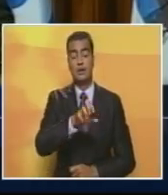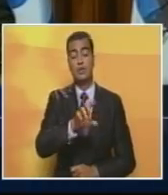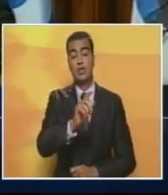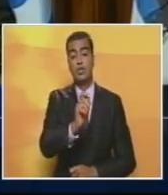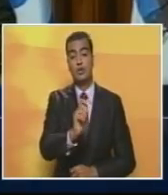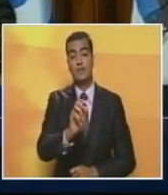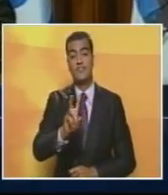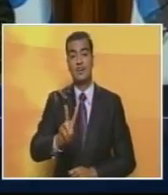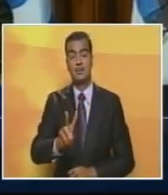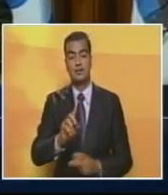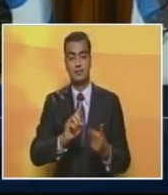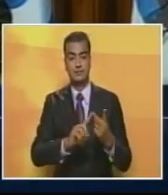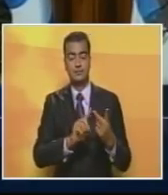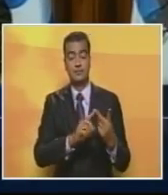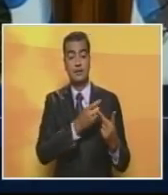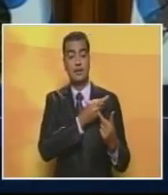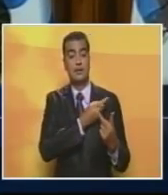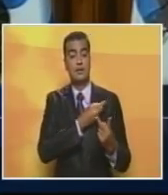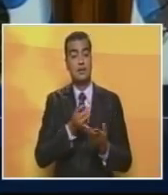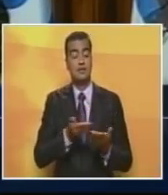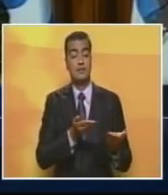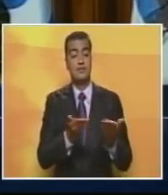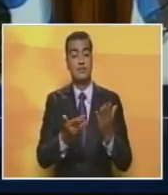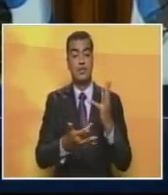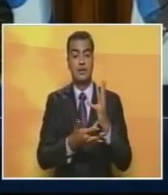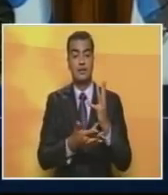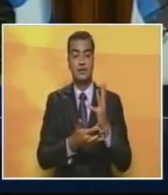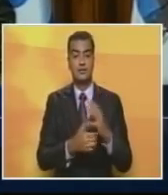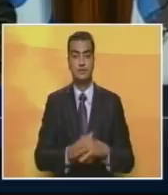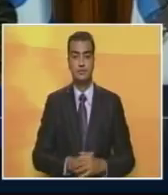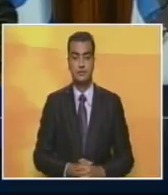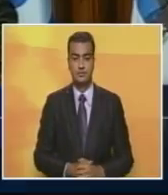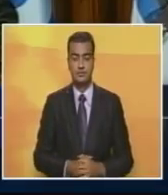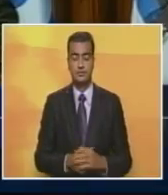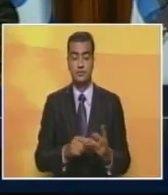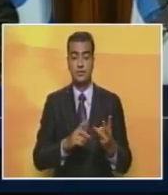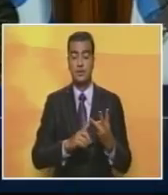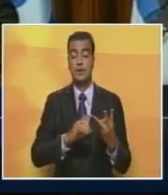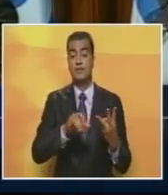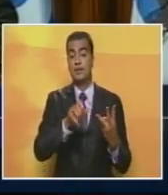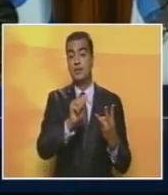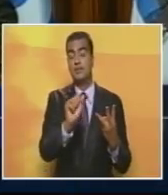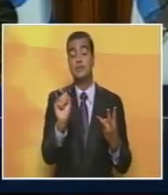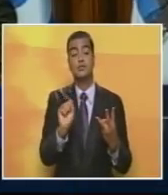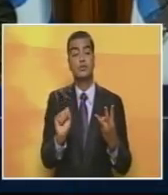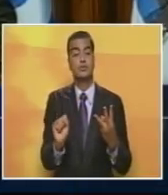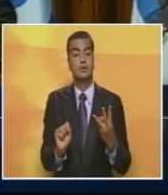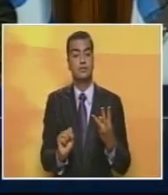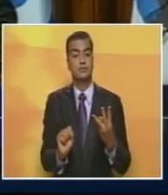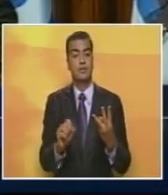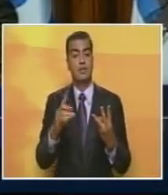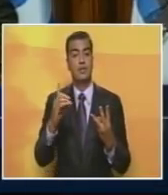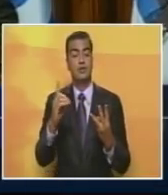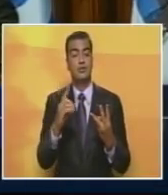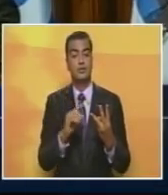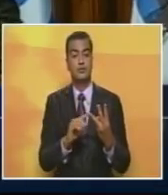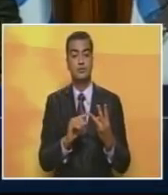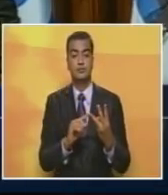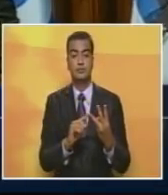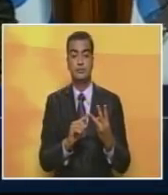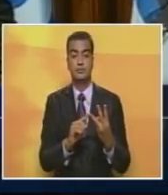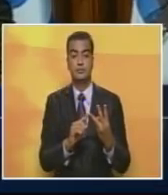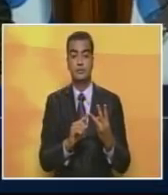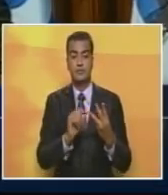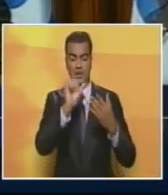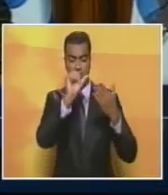Torres Velázquez, gerente de servicios técnicos. Javier Alexander Sosa Diluvio,